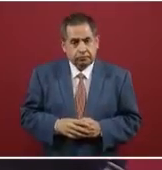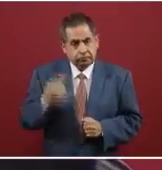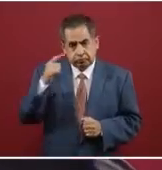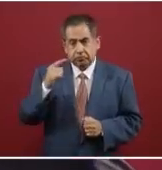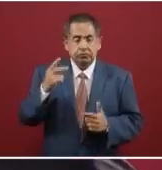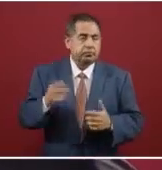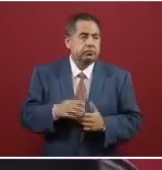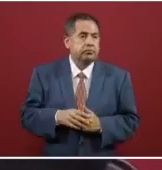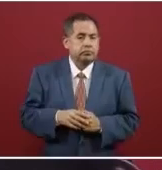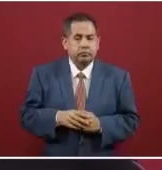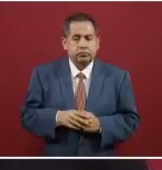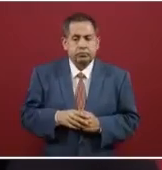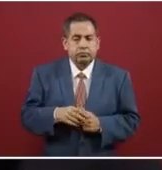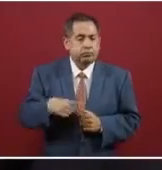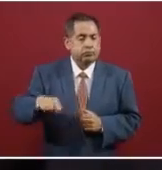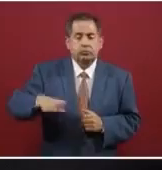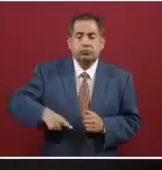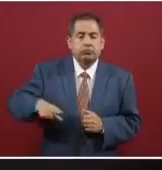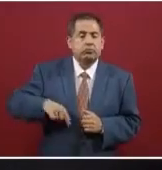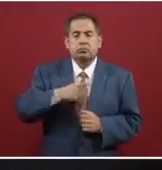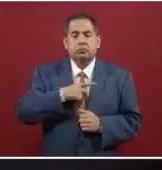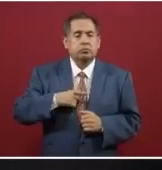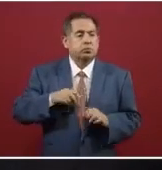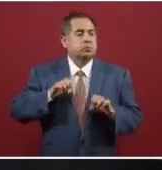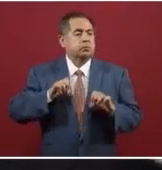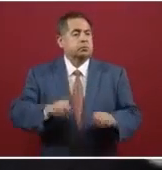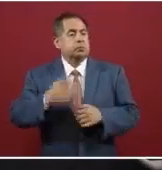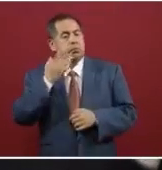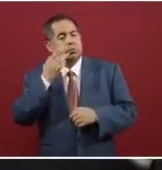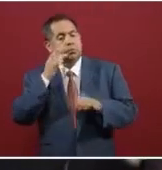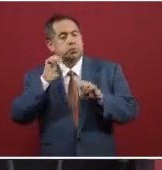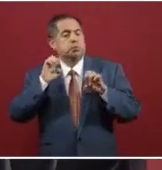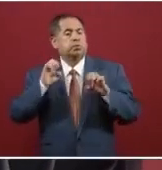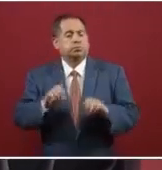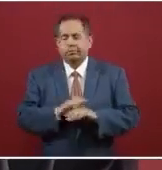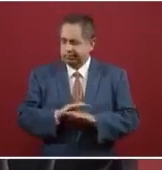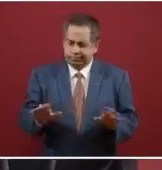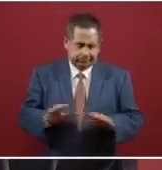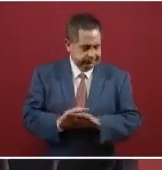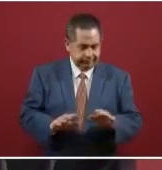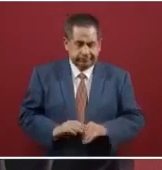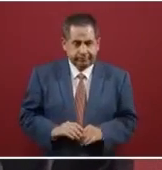no haya lujos en el gobierno. Ya se han tomado medidas,